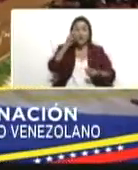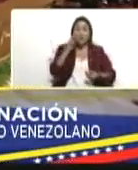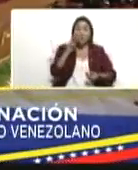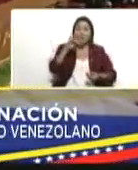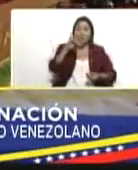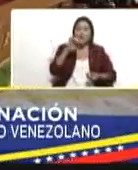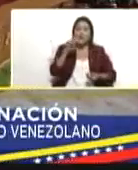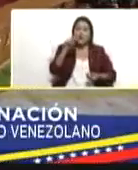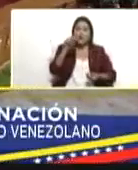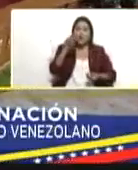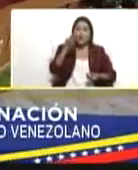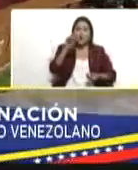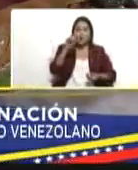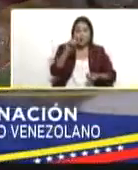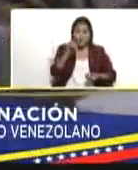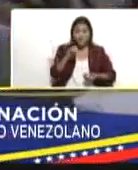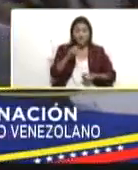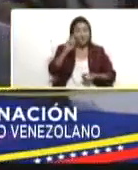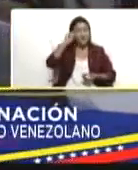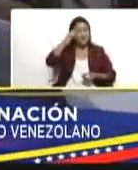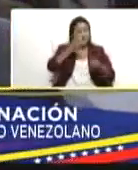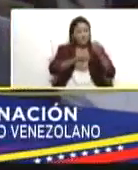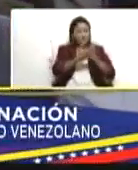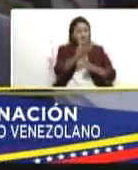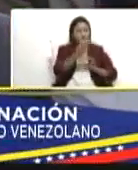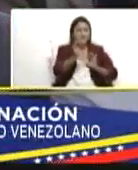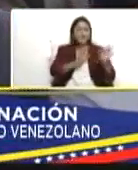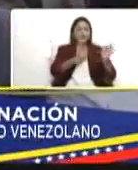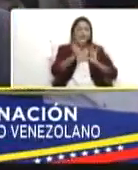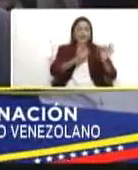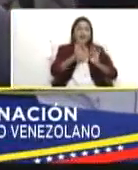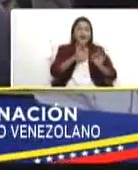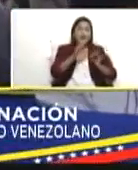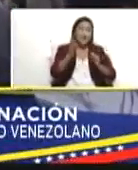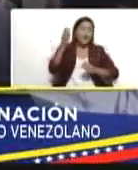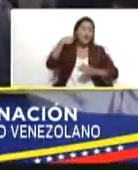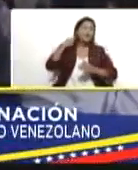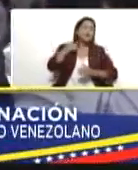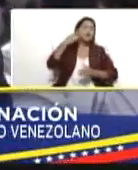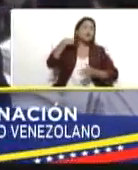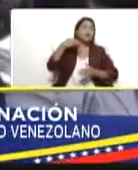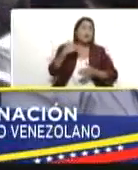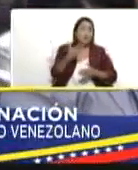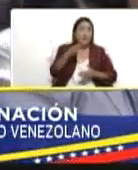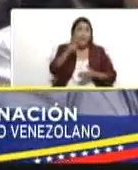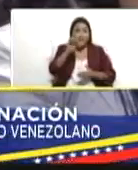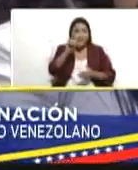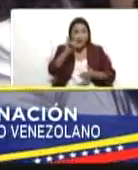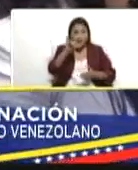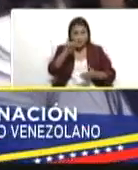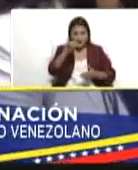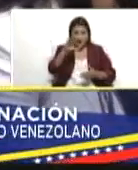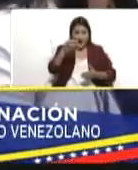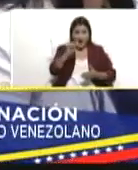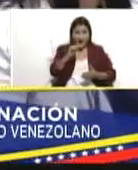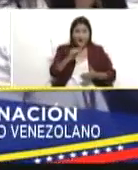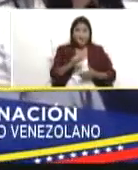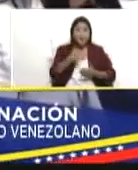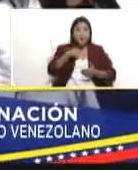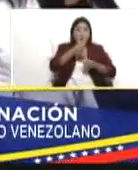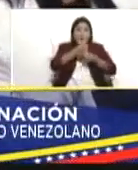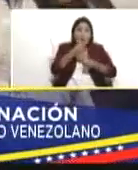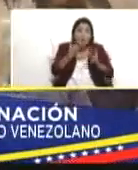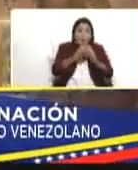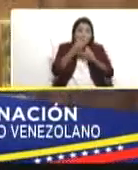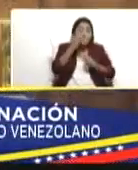perfectamente el día que lo fundaron en un teatro que todavía no existe teatro boyacá yo esperando con mi papá en la